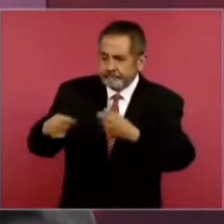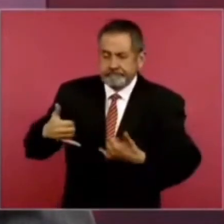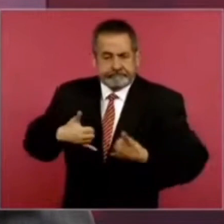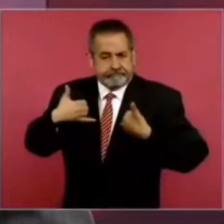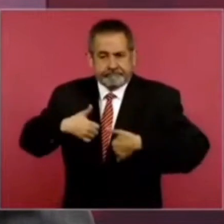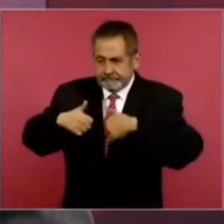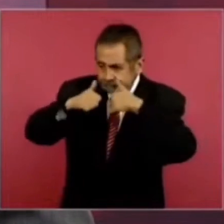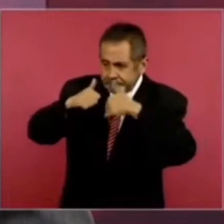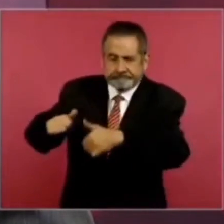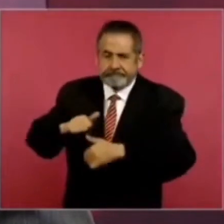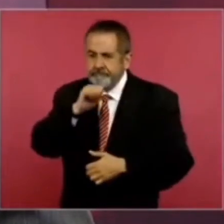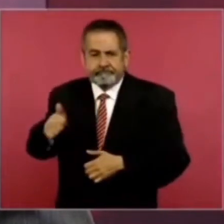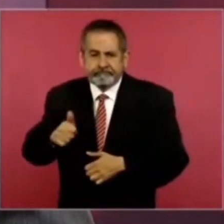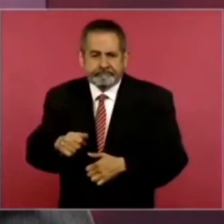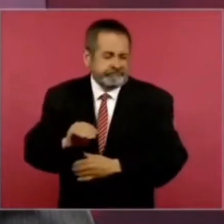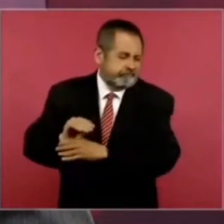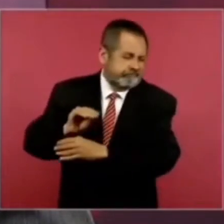jóvenes,